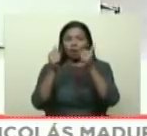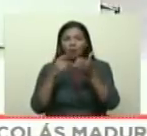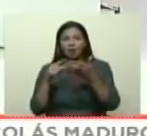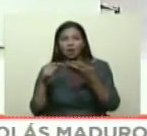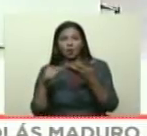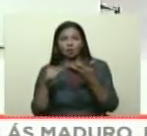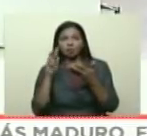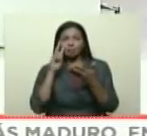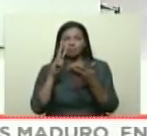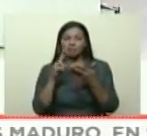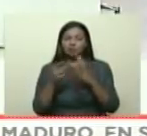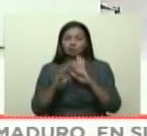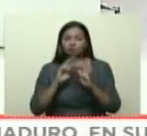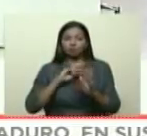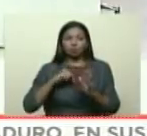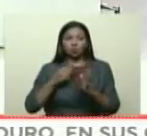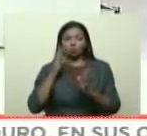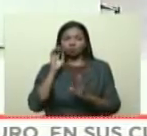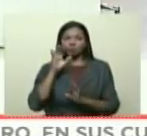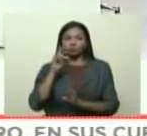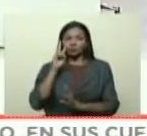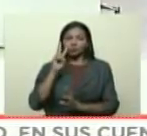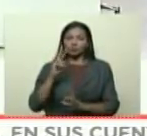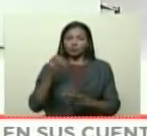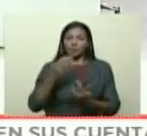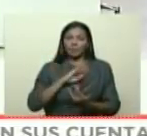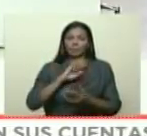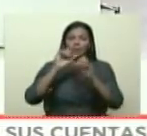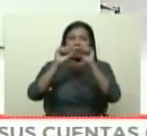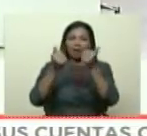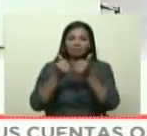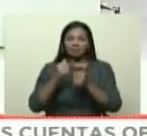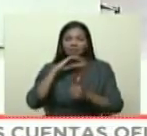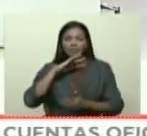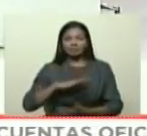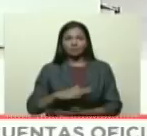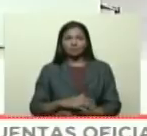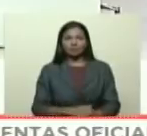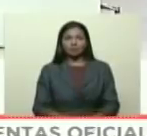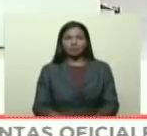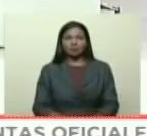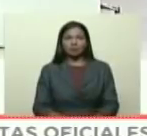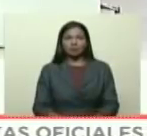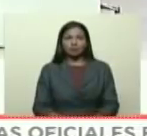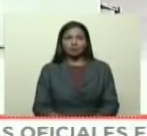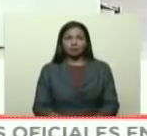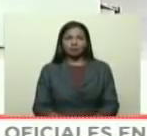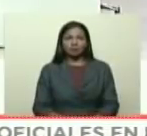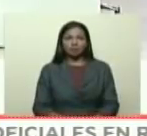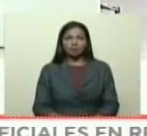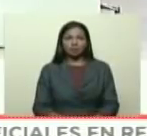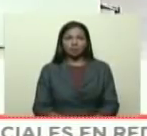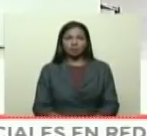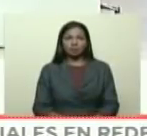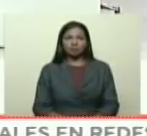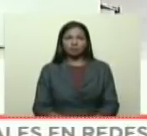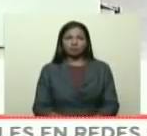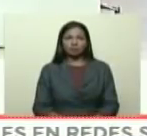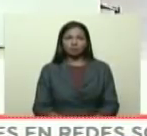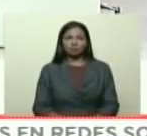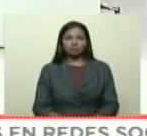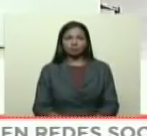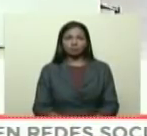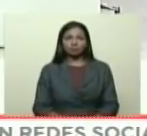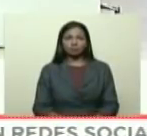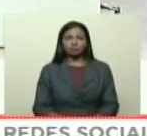Otero, o sea que estamos llenos de la luz de ellos, de la inspiración de ellos, que hicieron el siglo XX